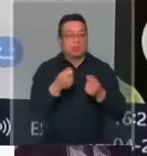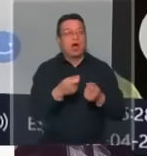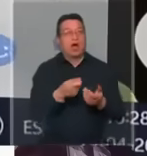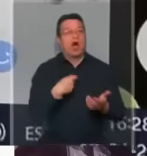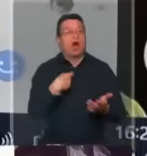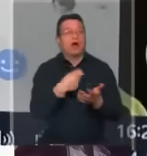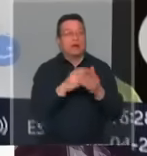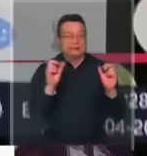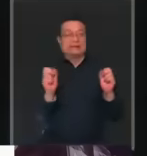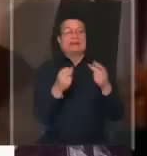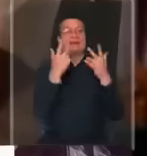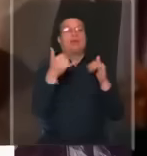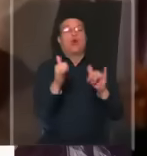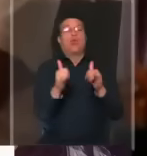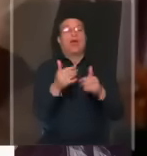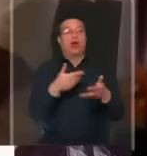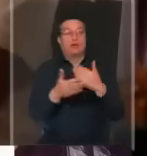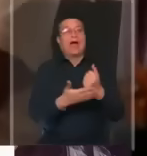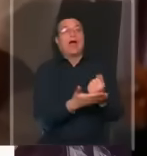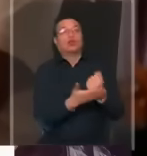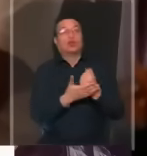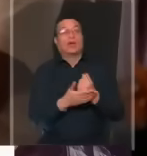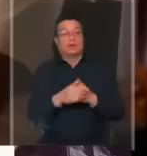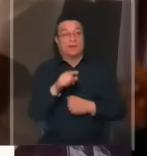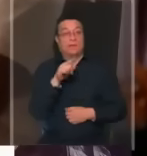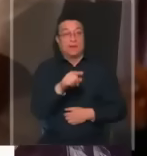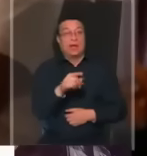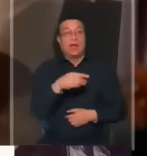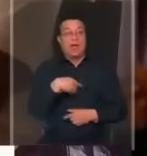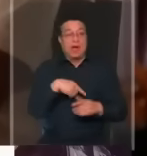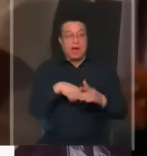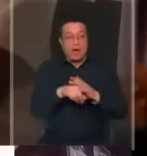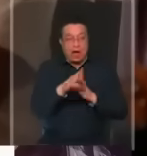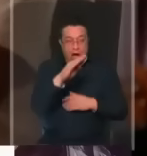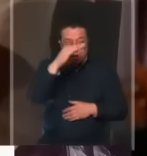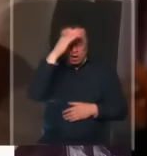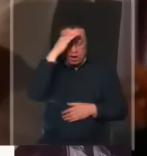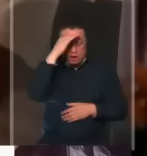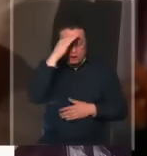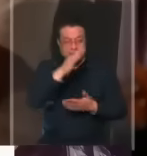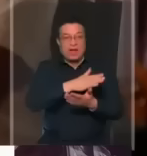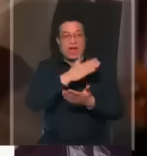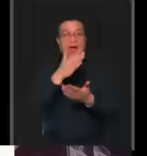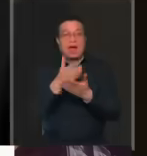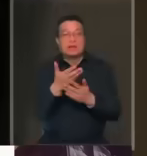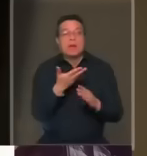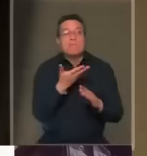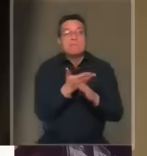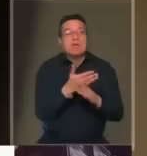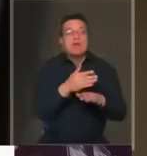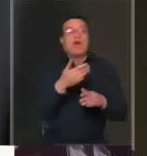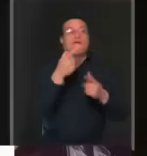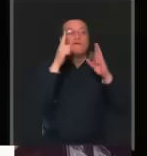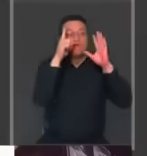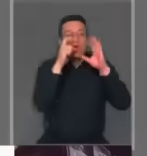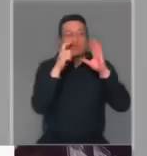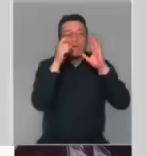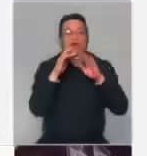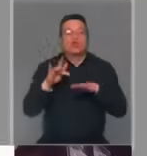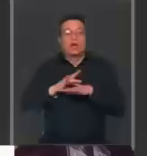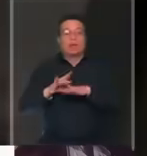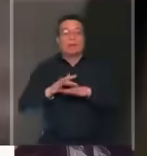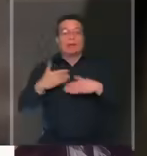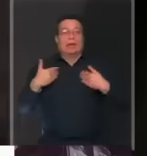sus juegos virtuales? Y de ahí pasó a entrar en confianza con él hasta que él empezó a pedir fotos íntimas.